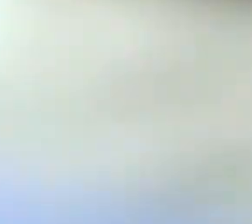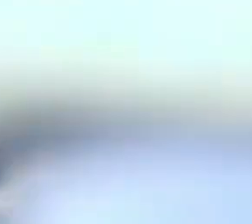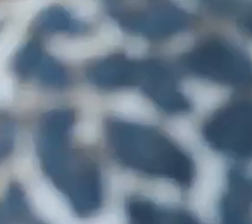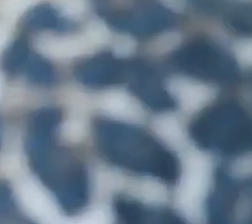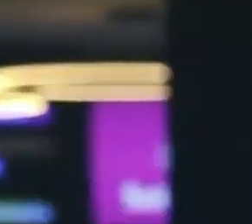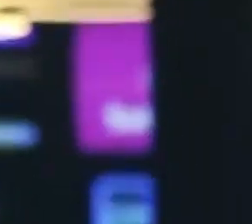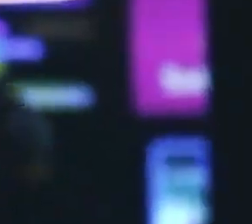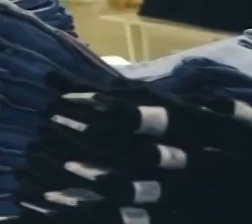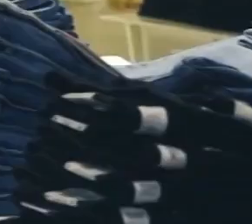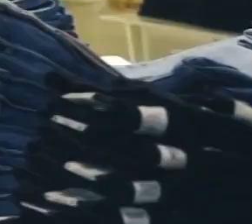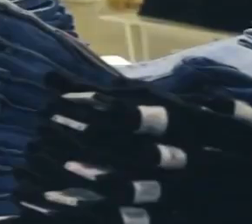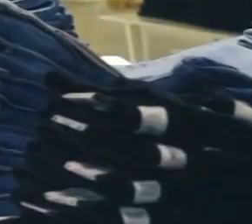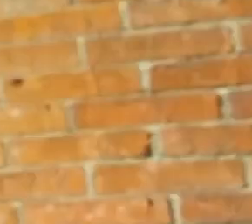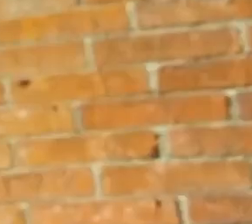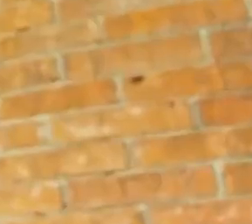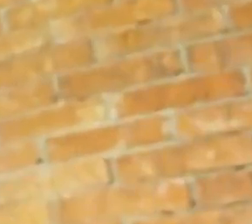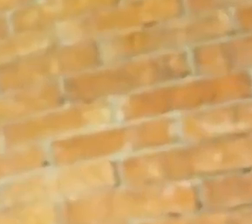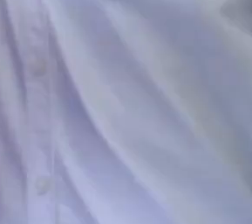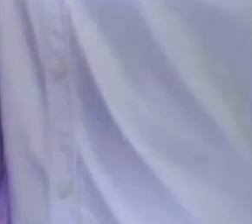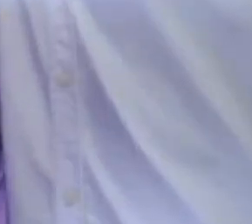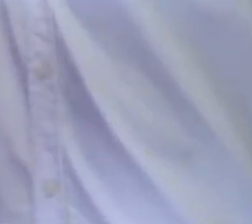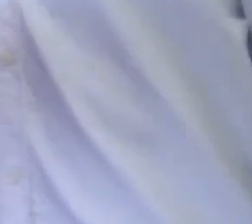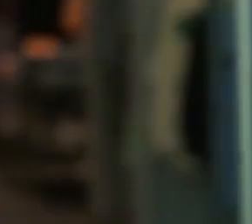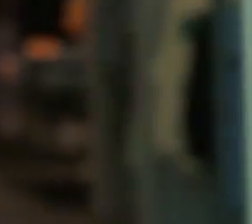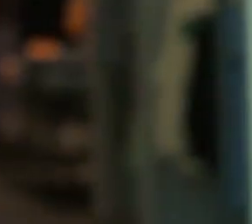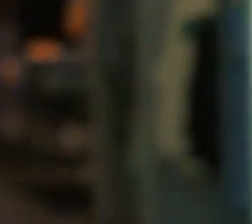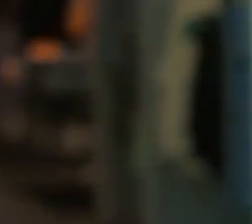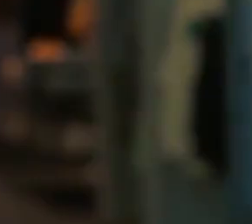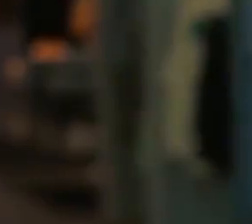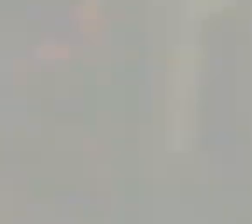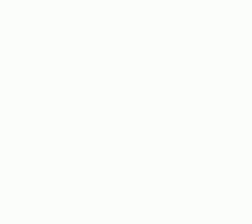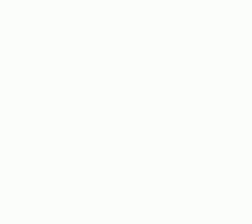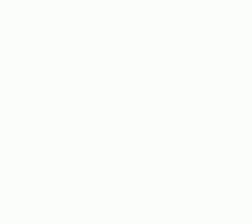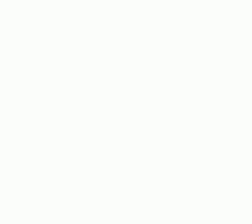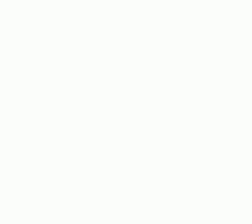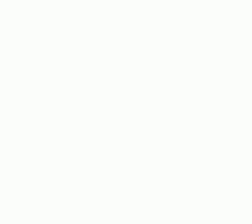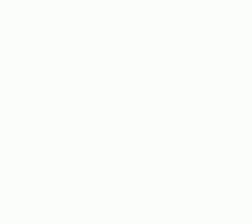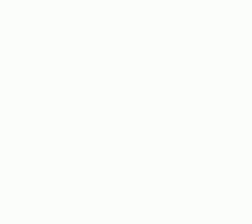Presenta Montevideo Shopping. Siempre contigo.